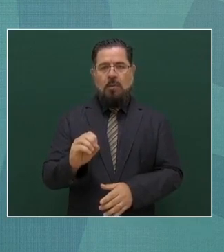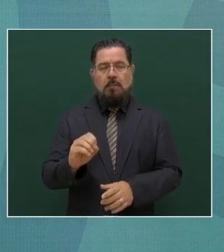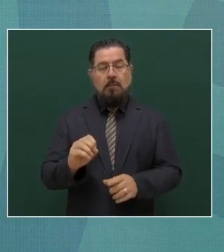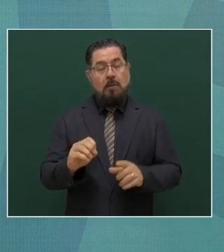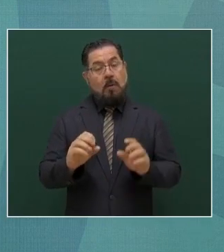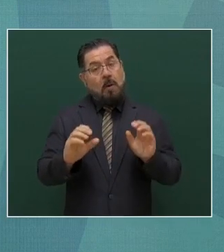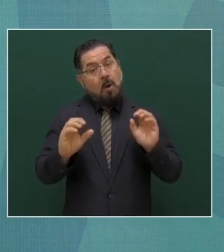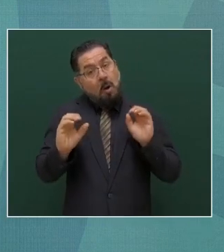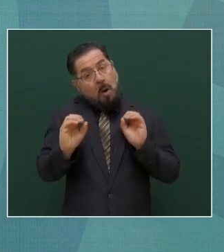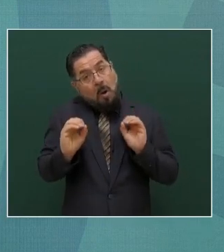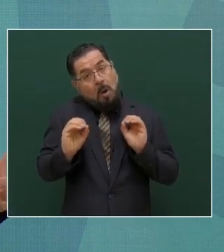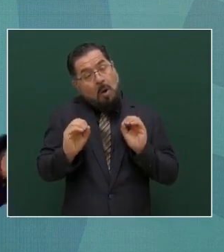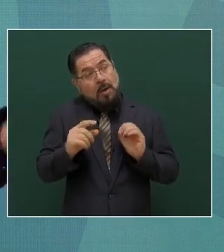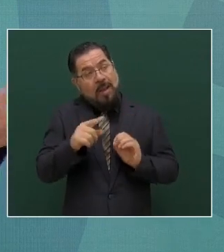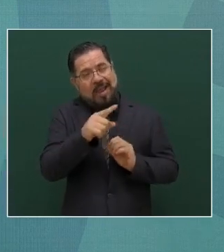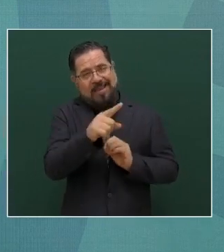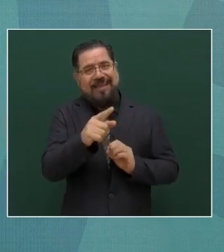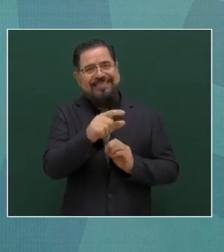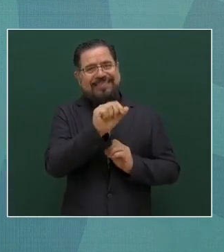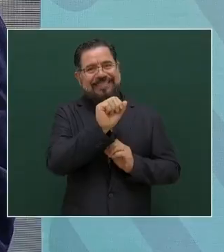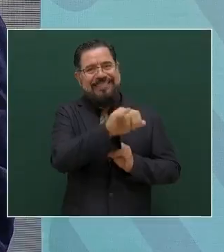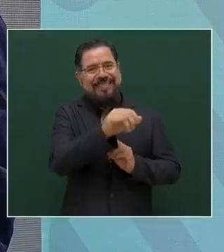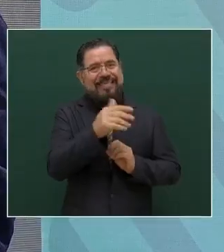intención, pero no pudo